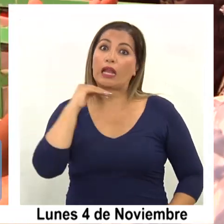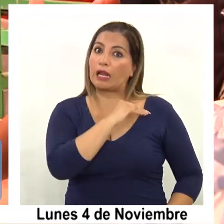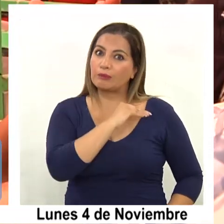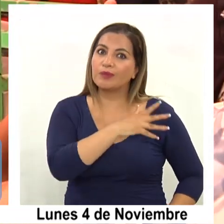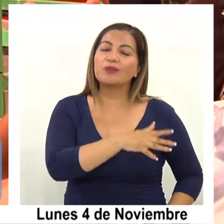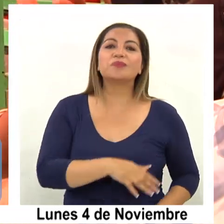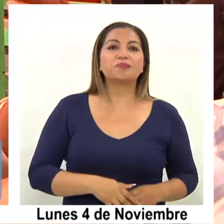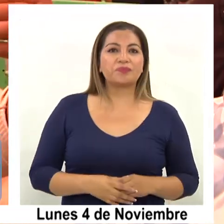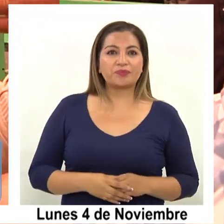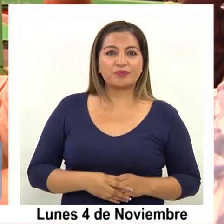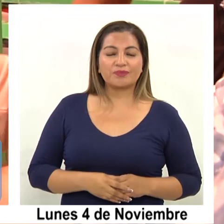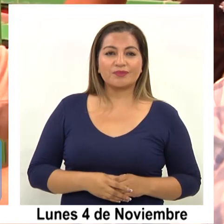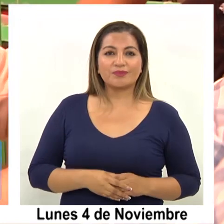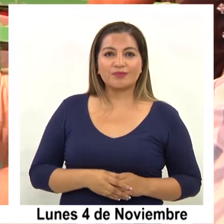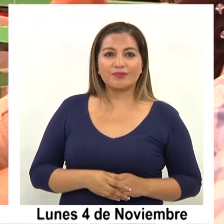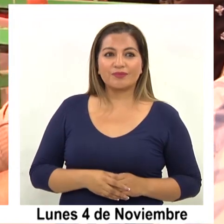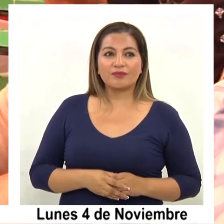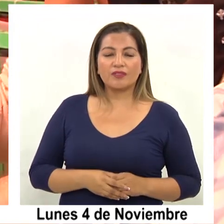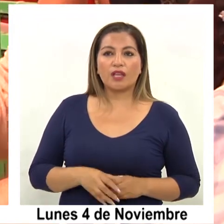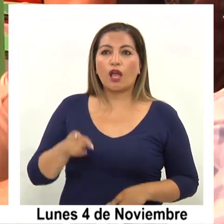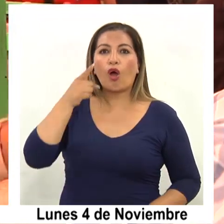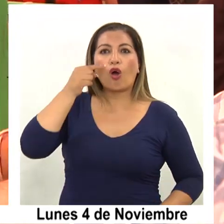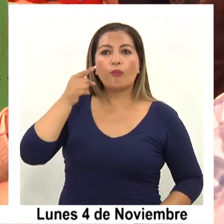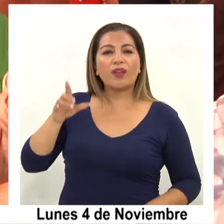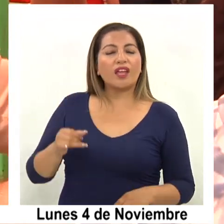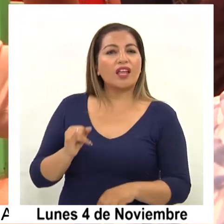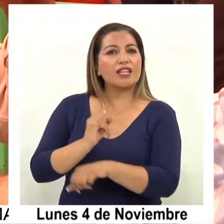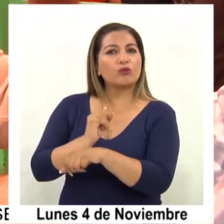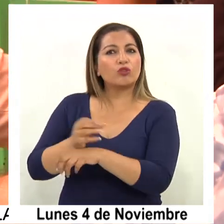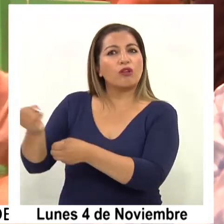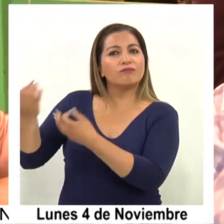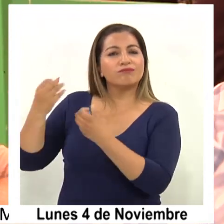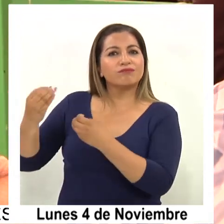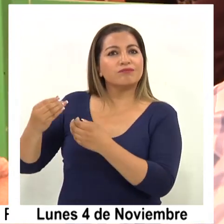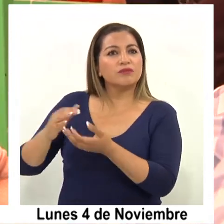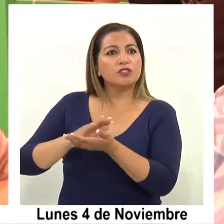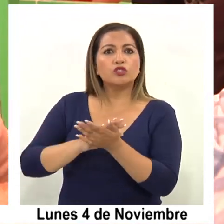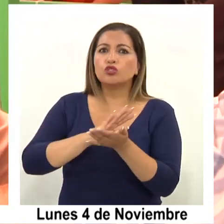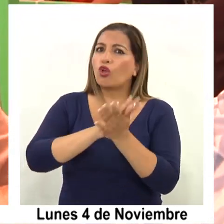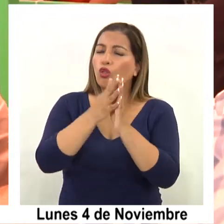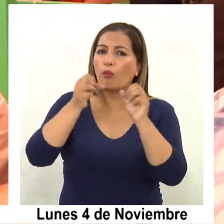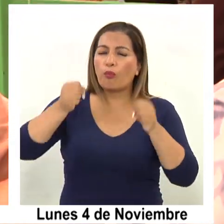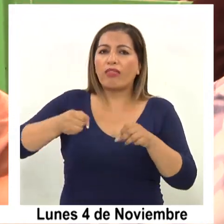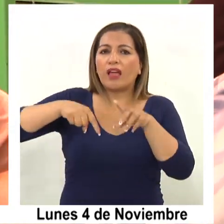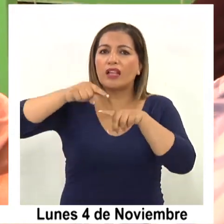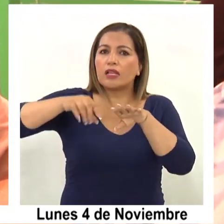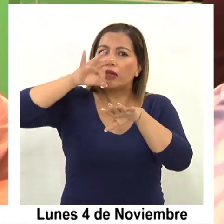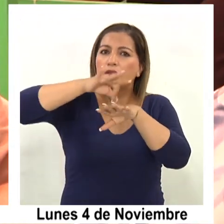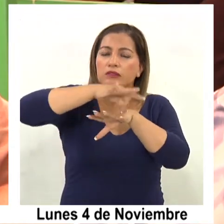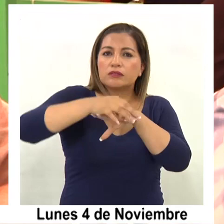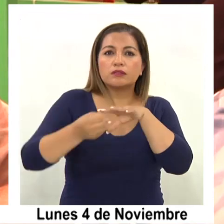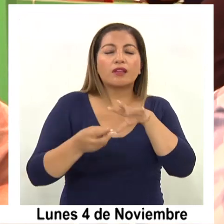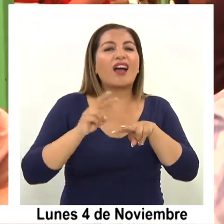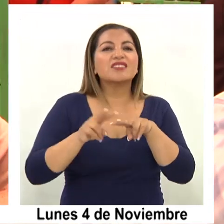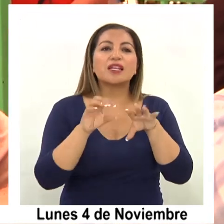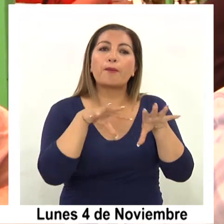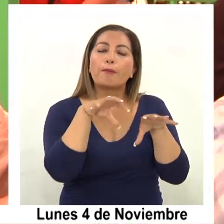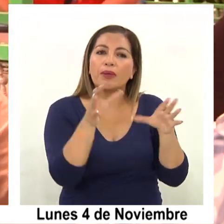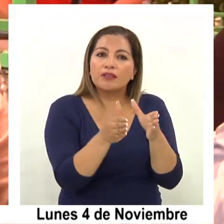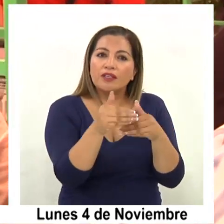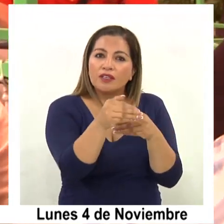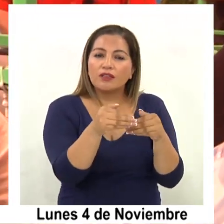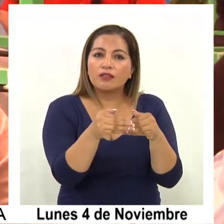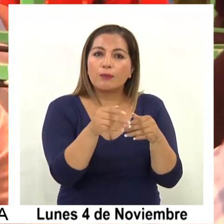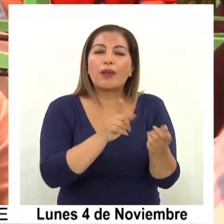rápido y que puedan, como dijo acá el instructor, que se dan todas las plantas y que es más fabuloso hacer algo pequeño y para